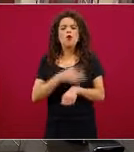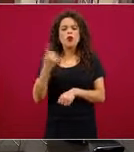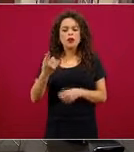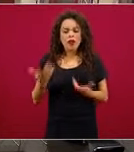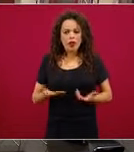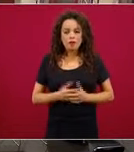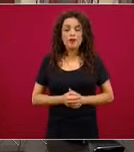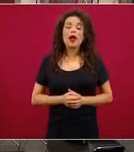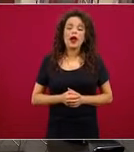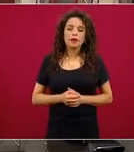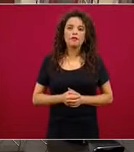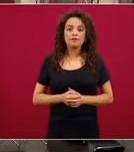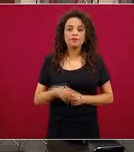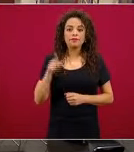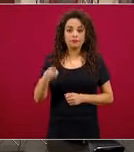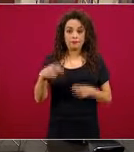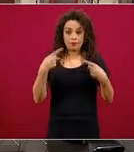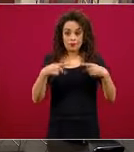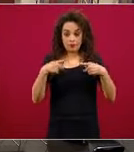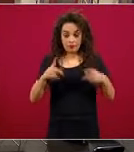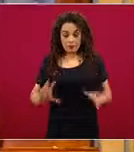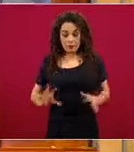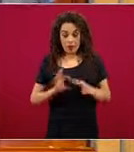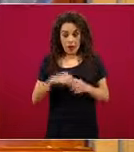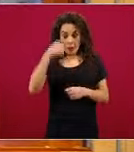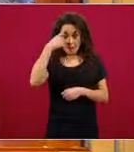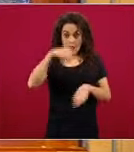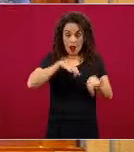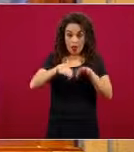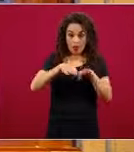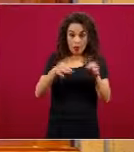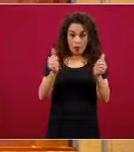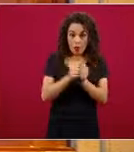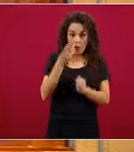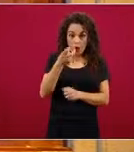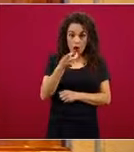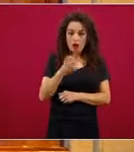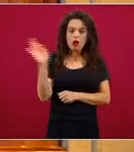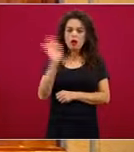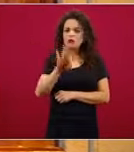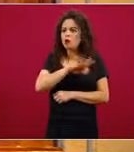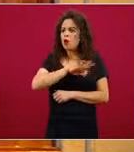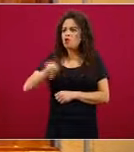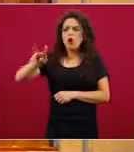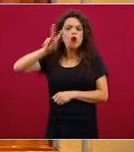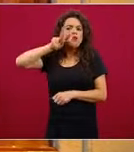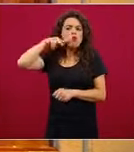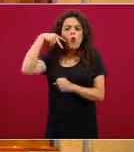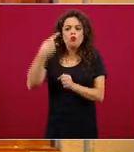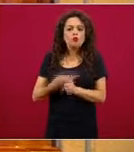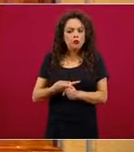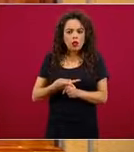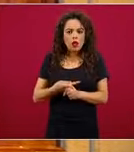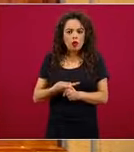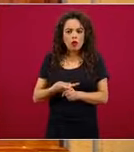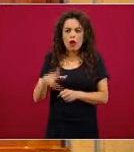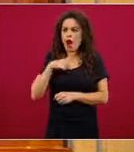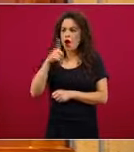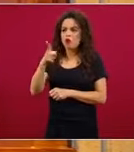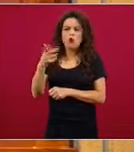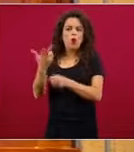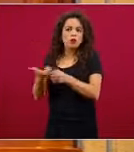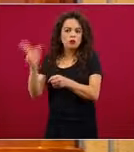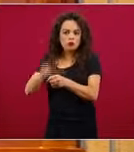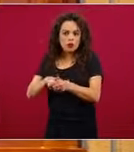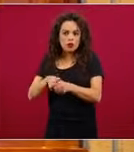está para trabajar en estos MTs puede ser personal incluso voluntario de las OI dependencias o hospitales para que